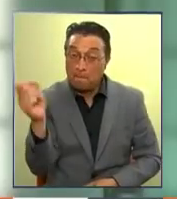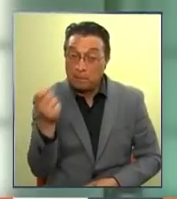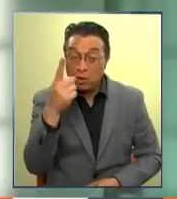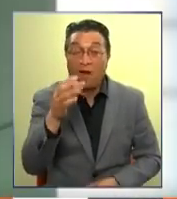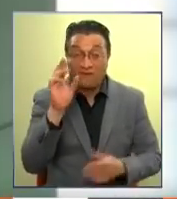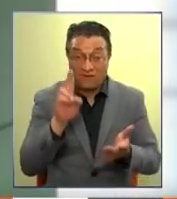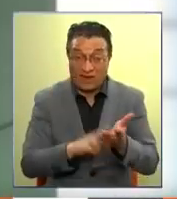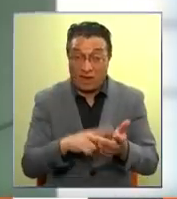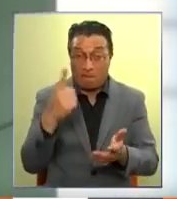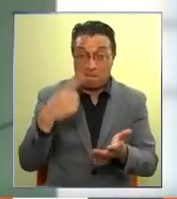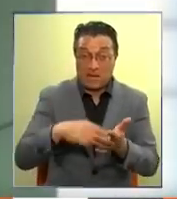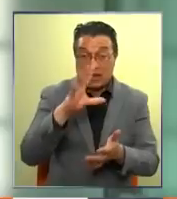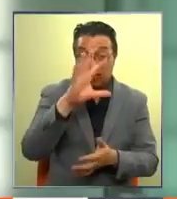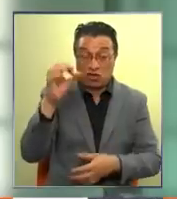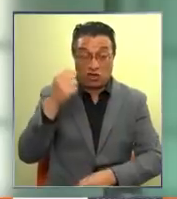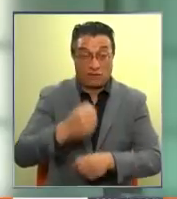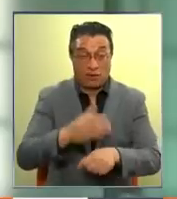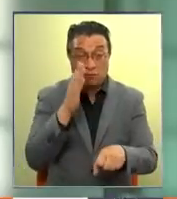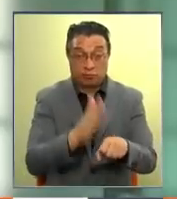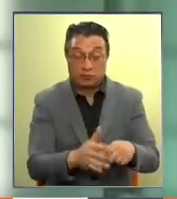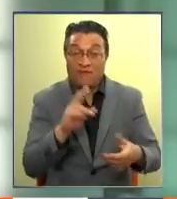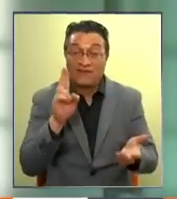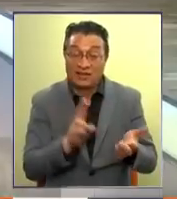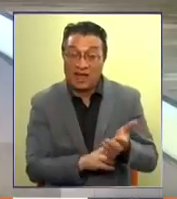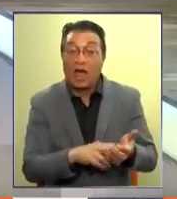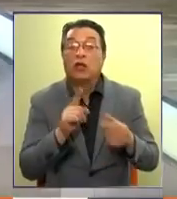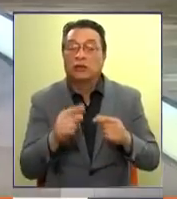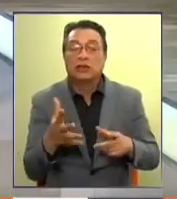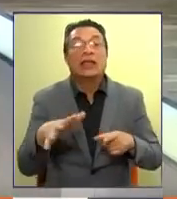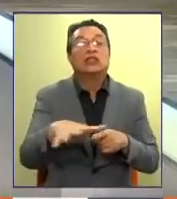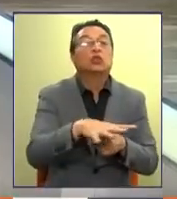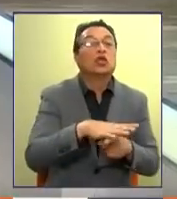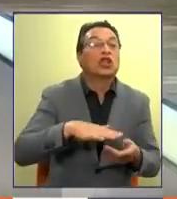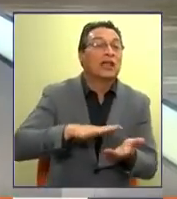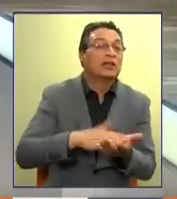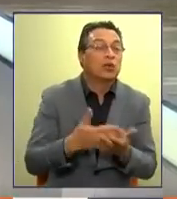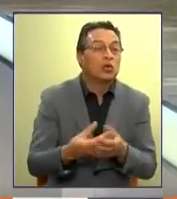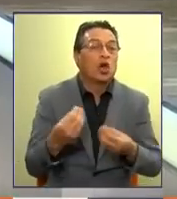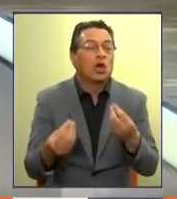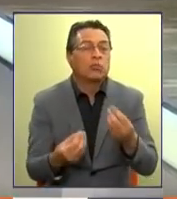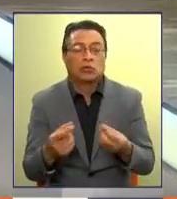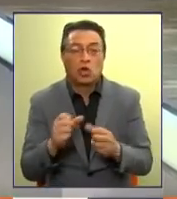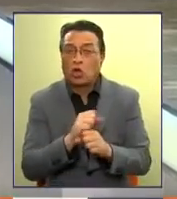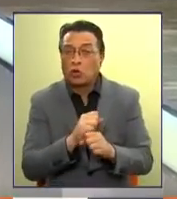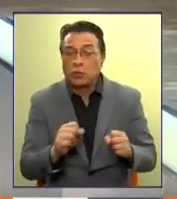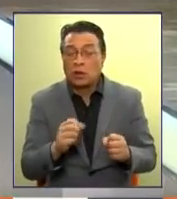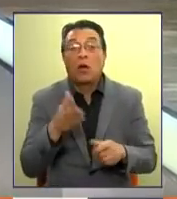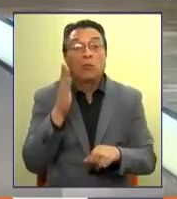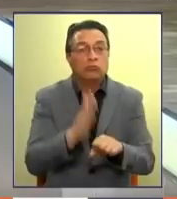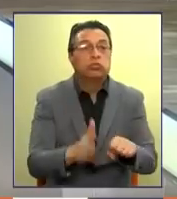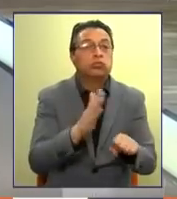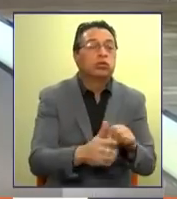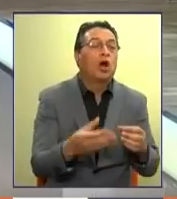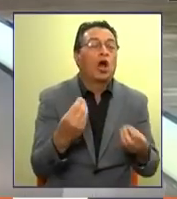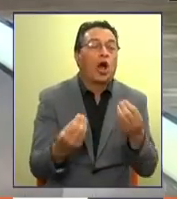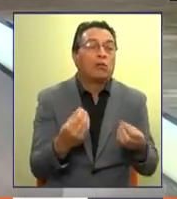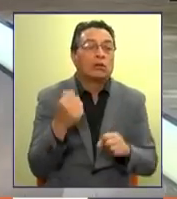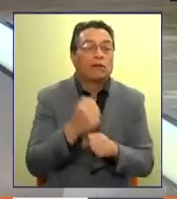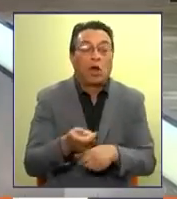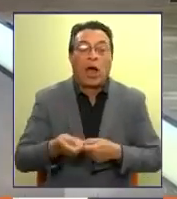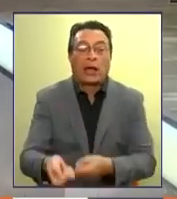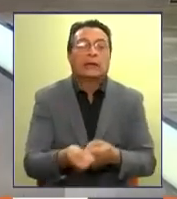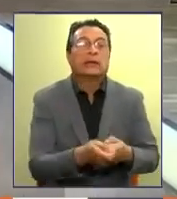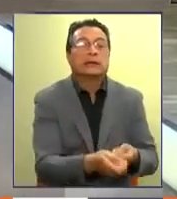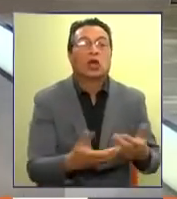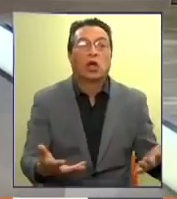despedido 1.500 trabajadores, y segundo, si no están las condiciones sanitarias para viajar en el metro, porque se han despedido principalmente trabajadores del aseo. No,